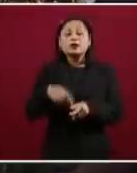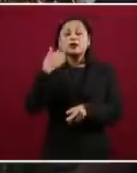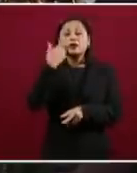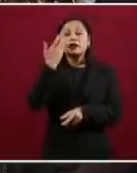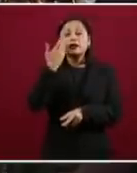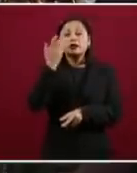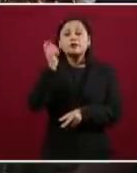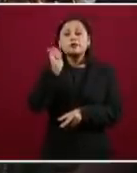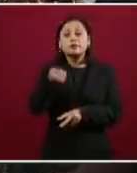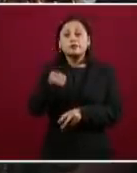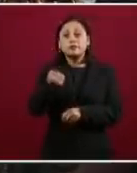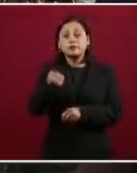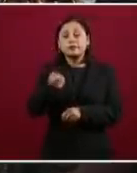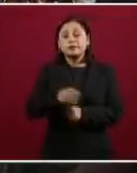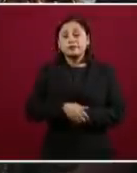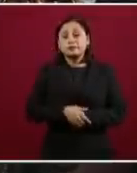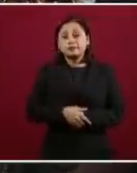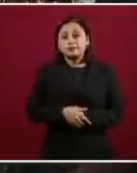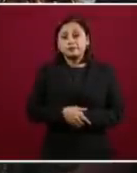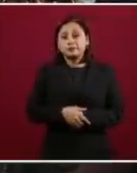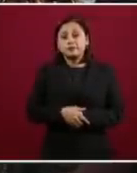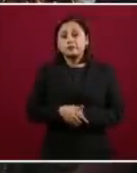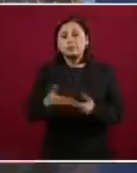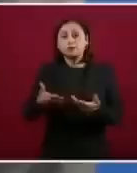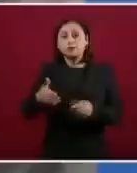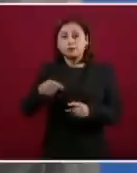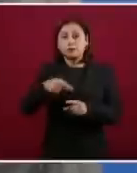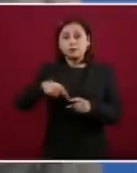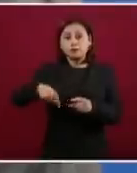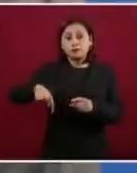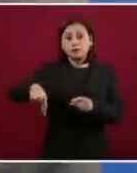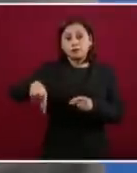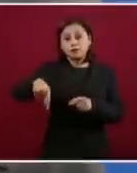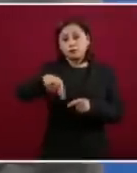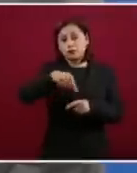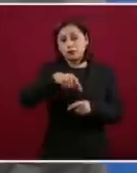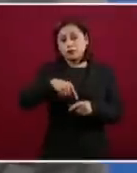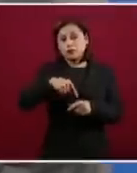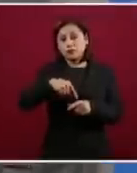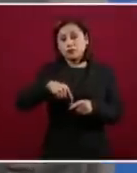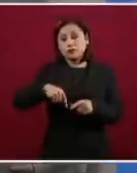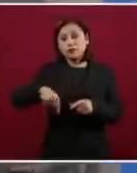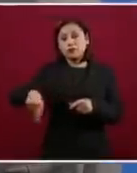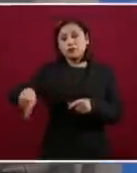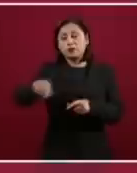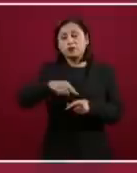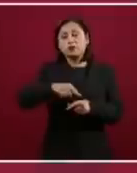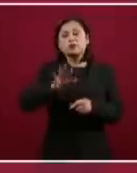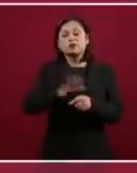hacer el circuito, porque lo otro ya es